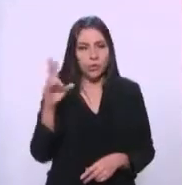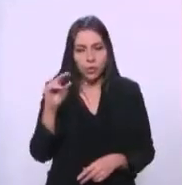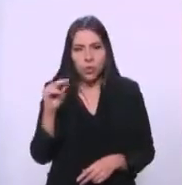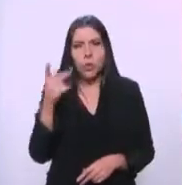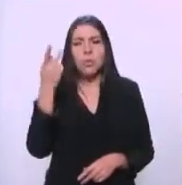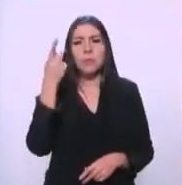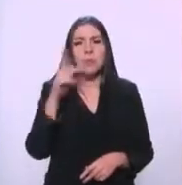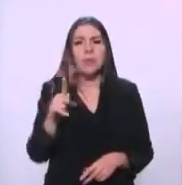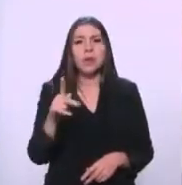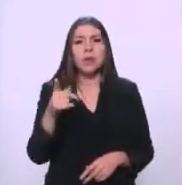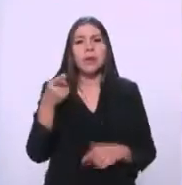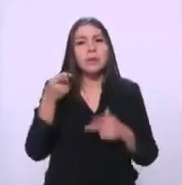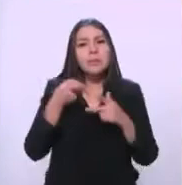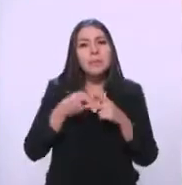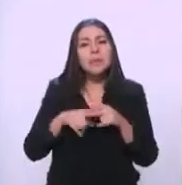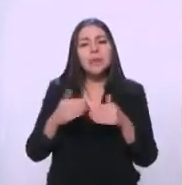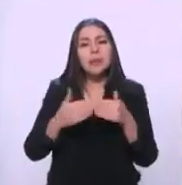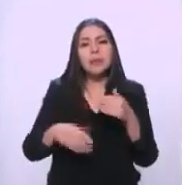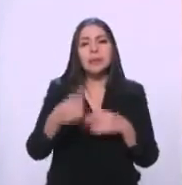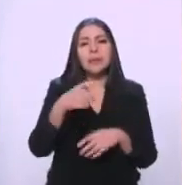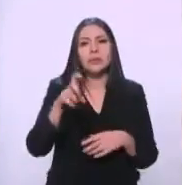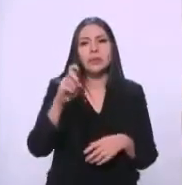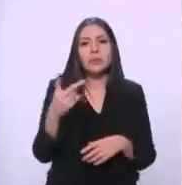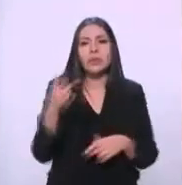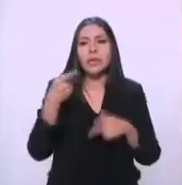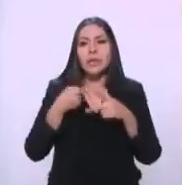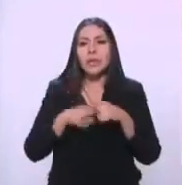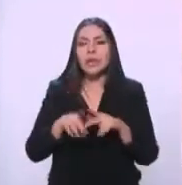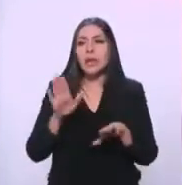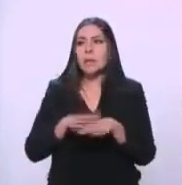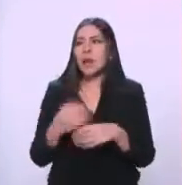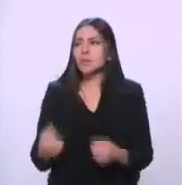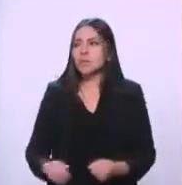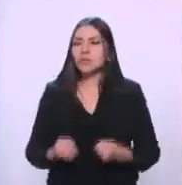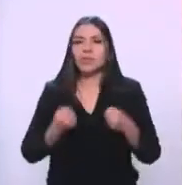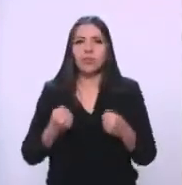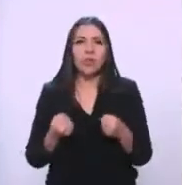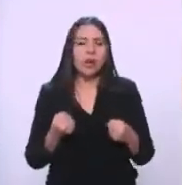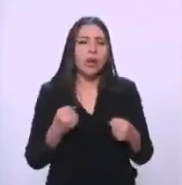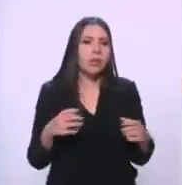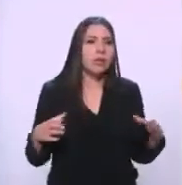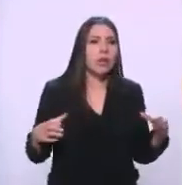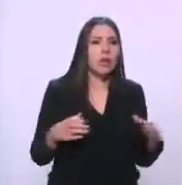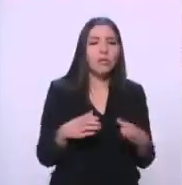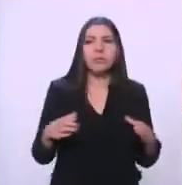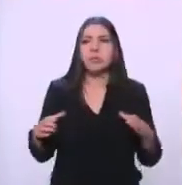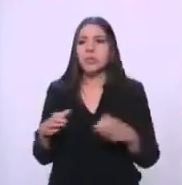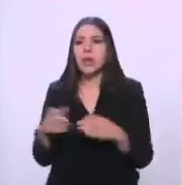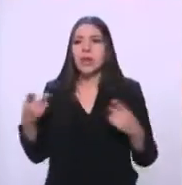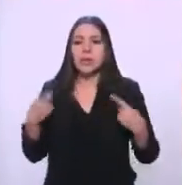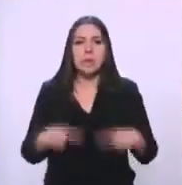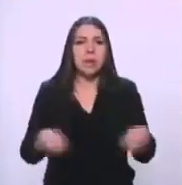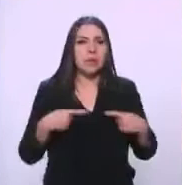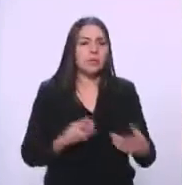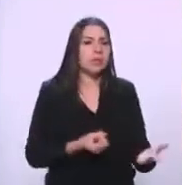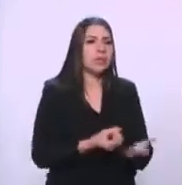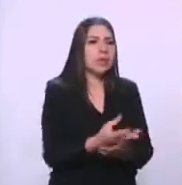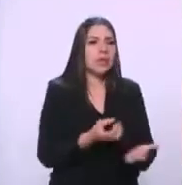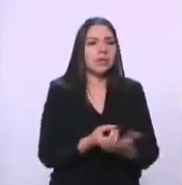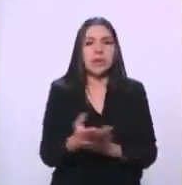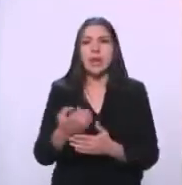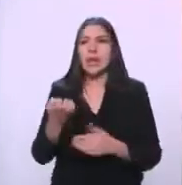cómo a partir del 132 surge como esta masa mucho más crítica y entonces ya hay gente saliendo en estados donde históricamente